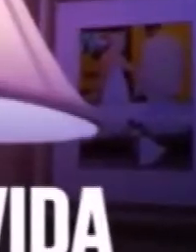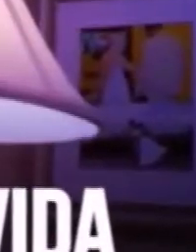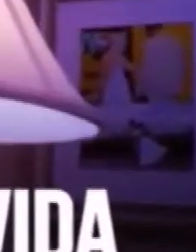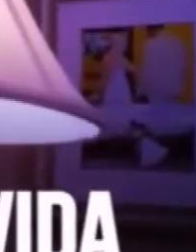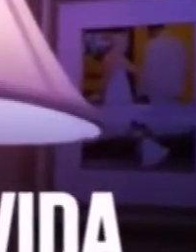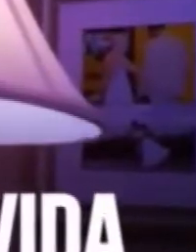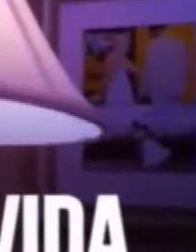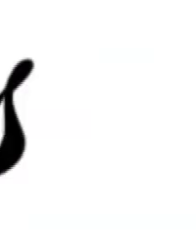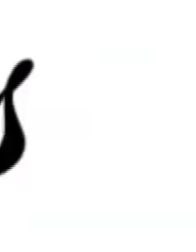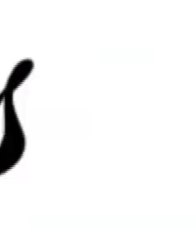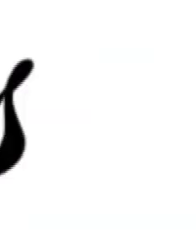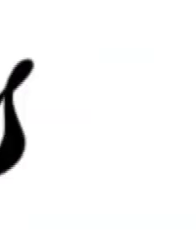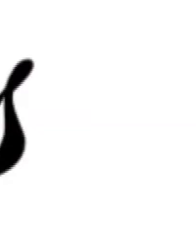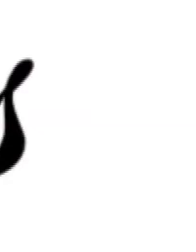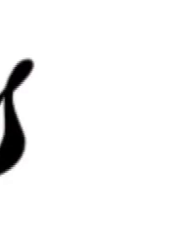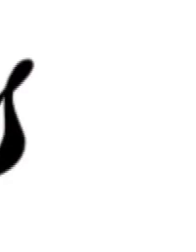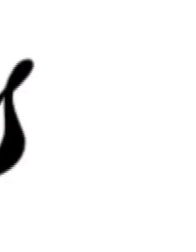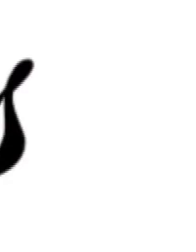Ilumina tu vida,